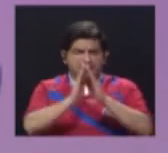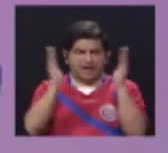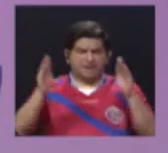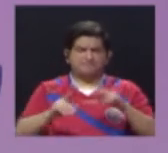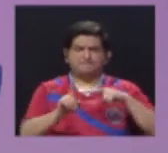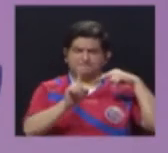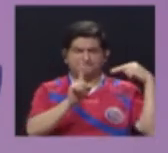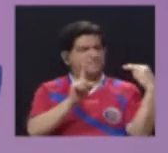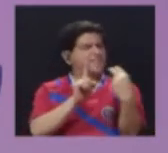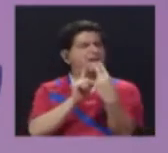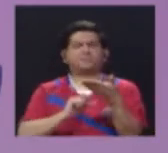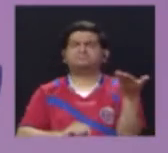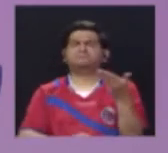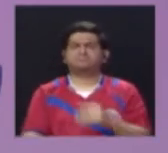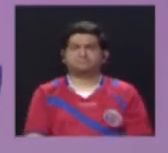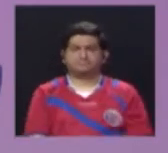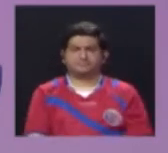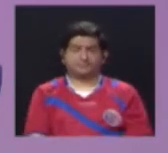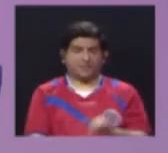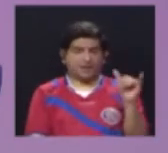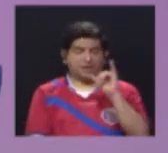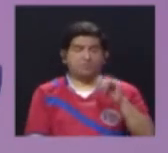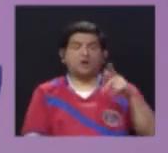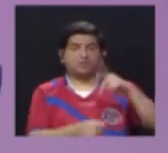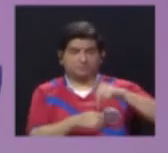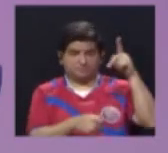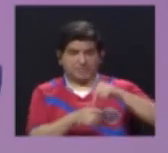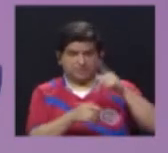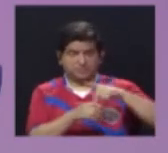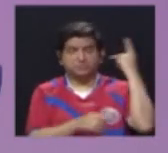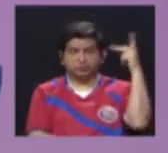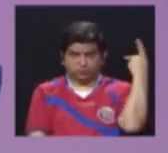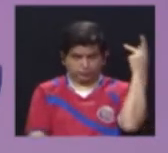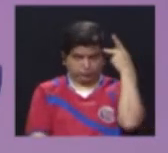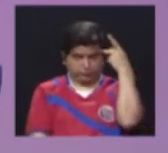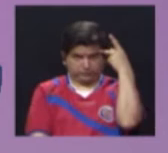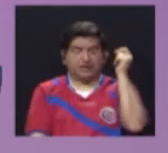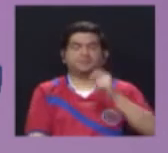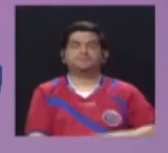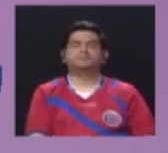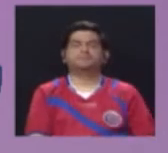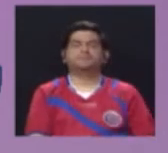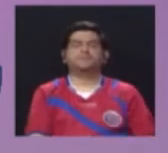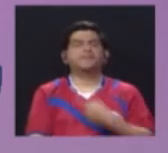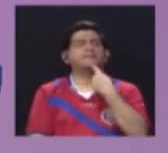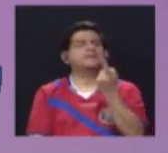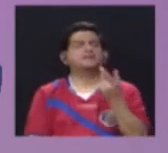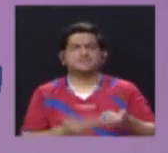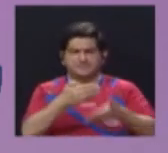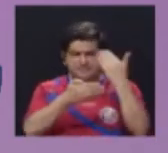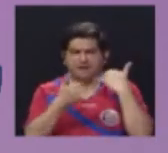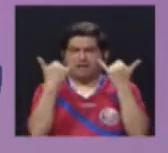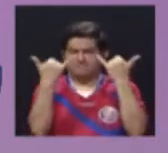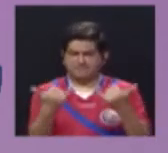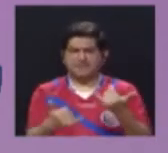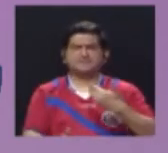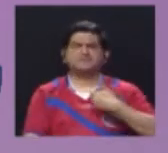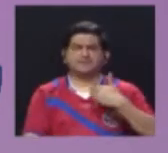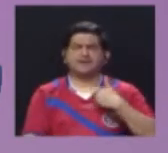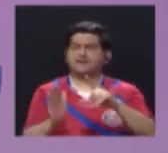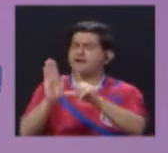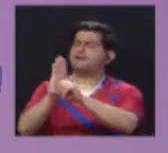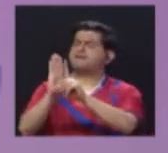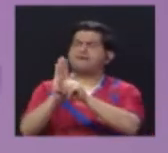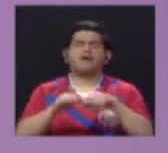mirada también a la participación política hemos dicho que tenemos una